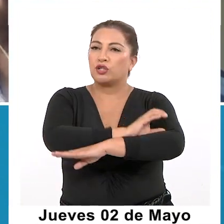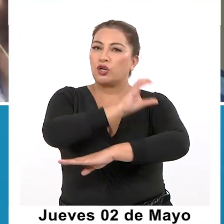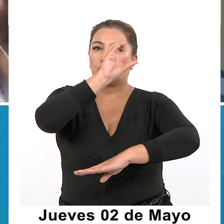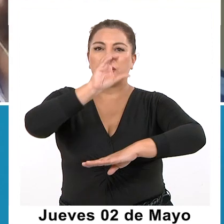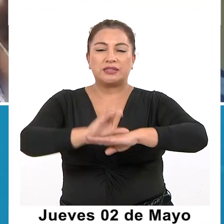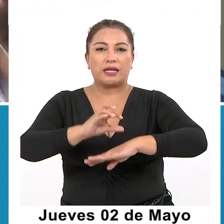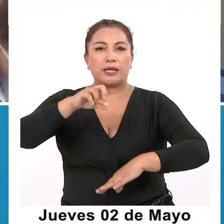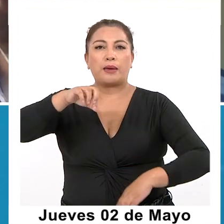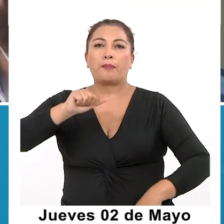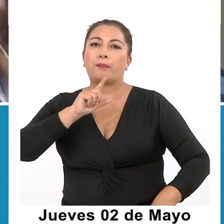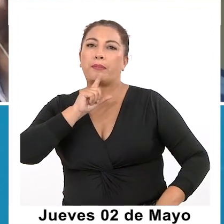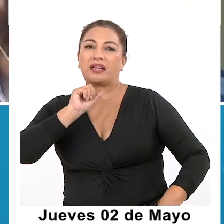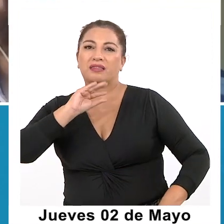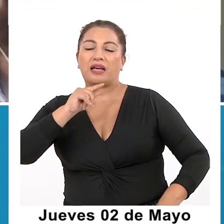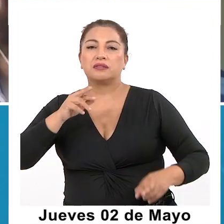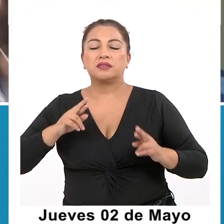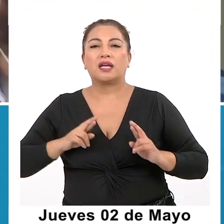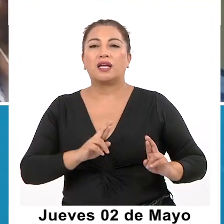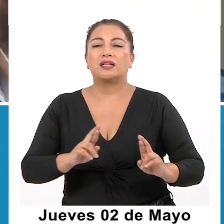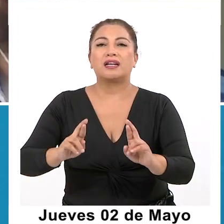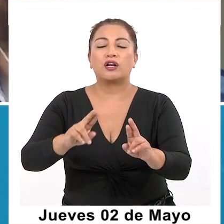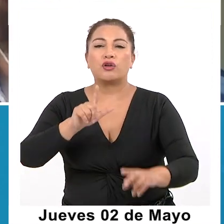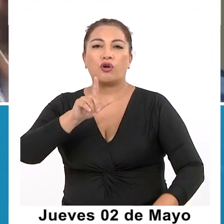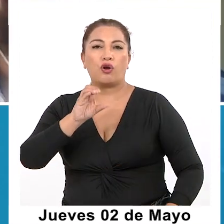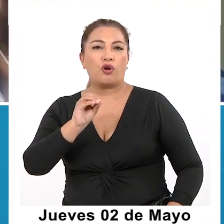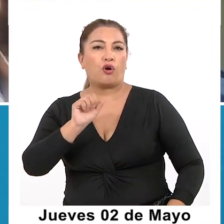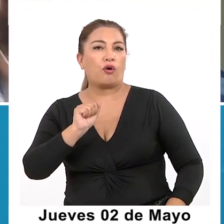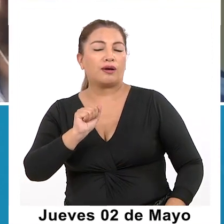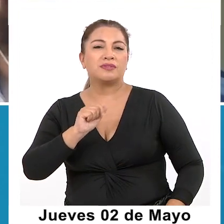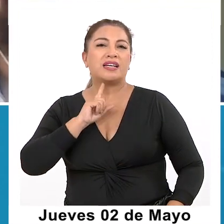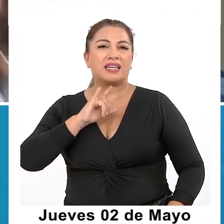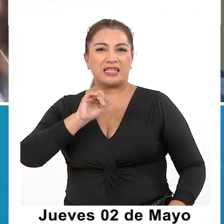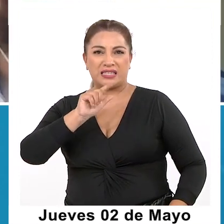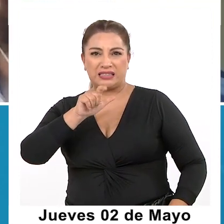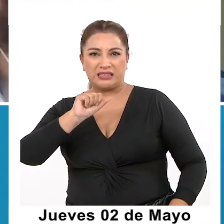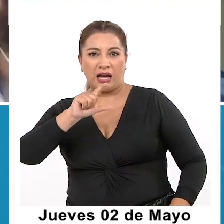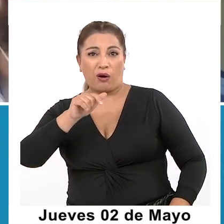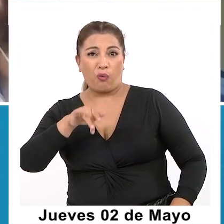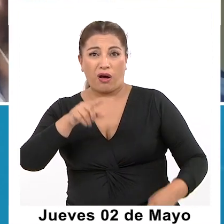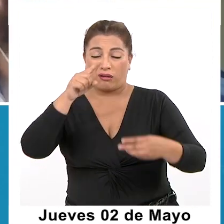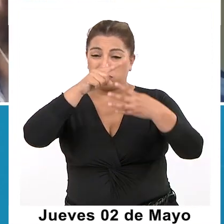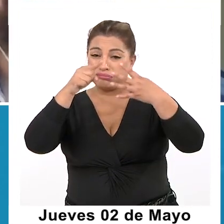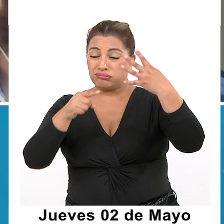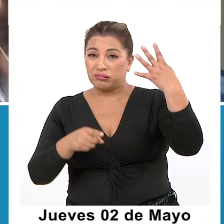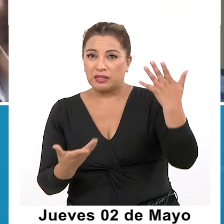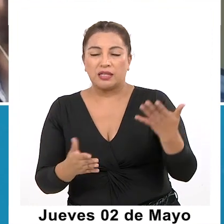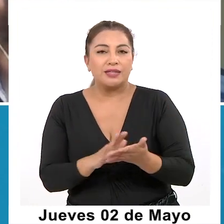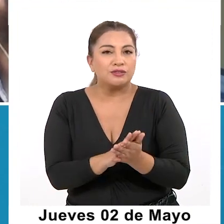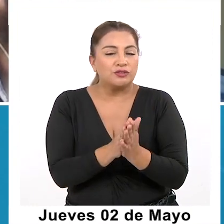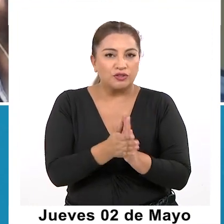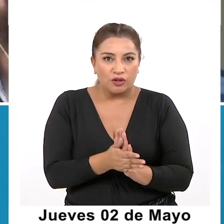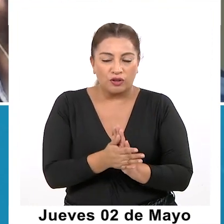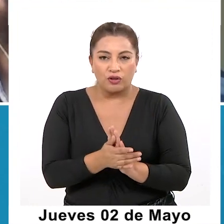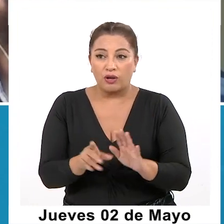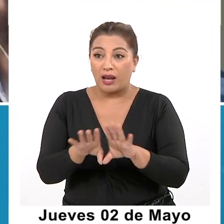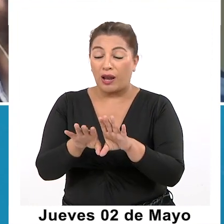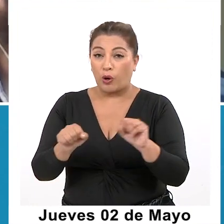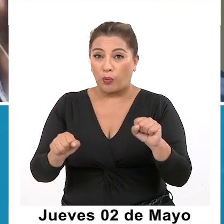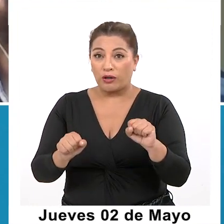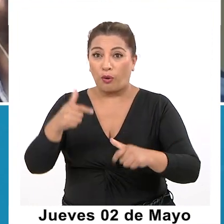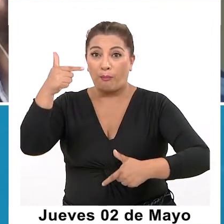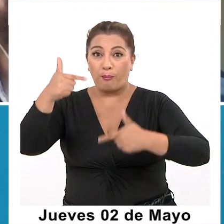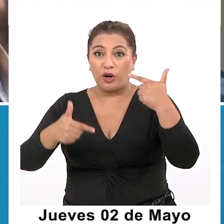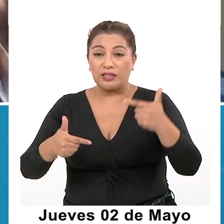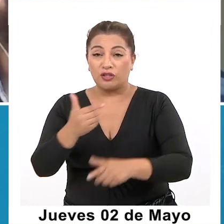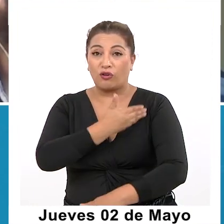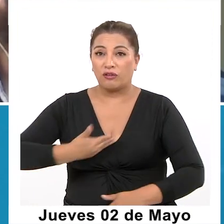patache el río quillagua En definitiva Estamos buscando a través de estas negociaciones políticas